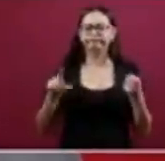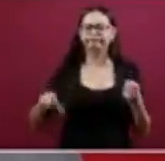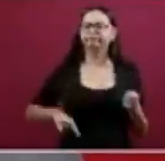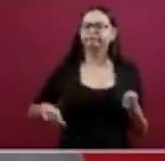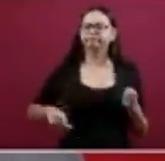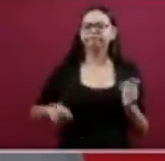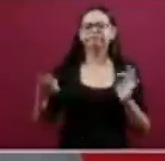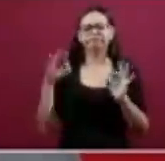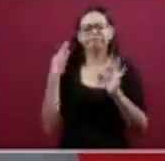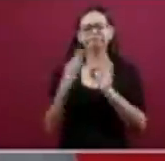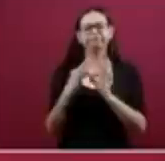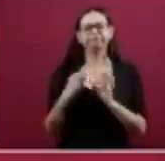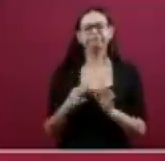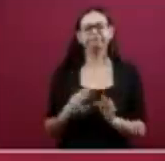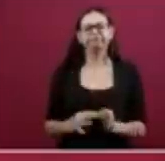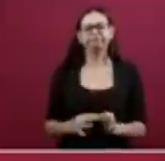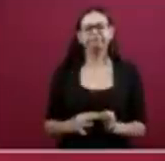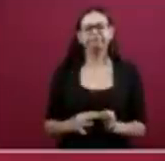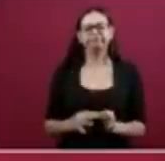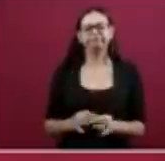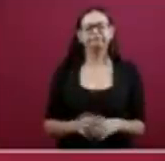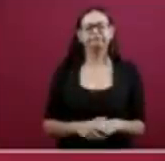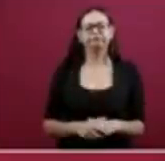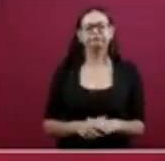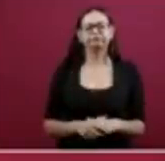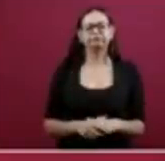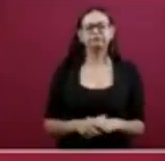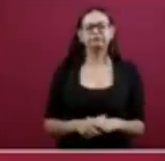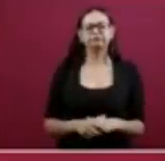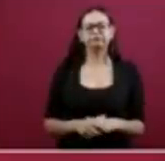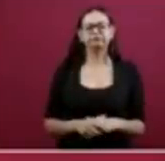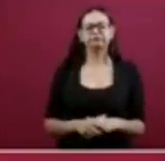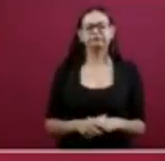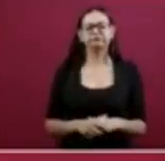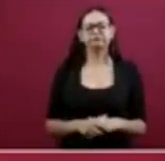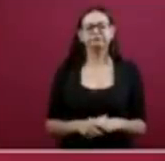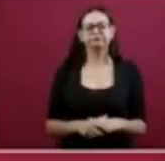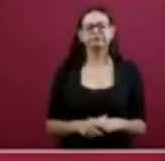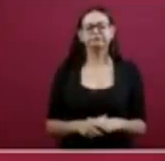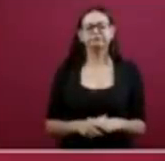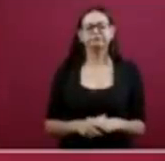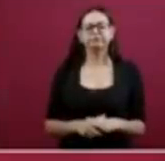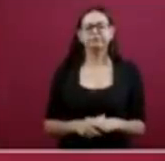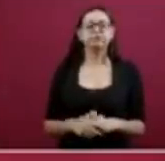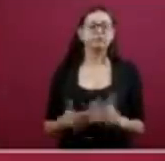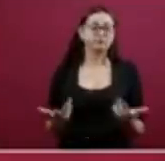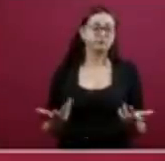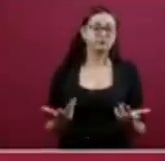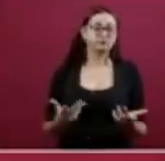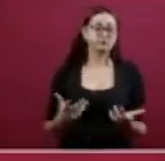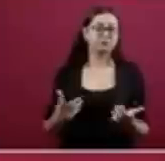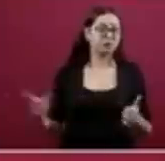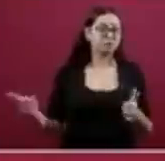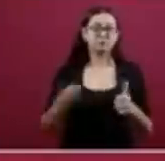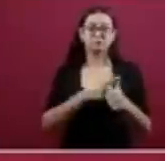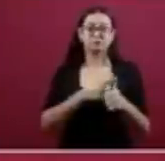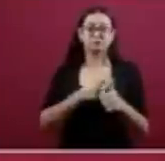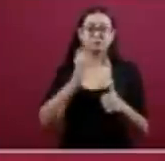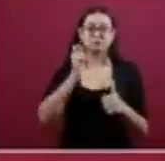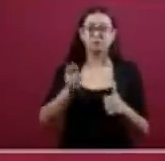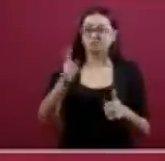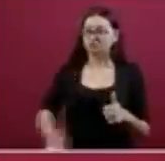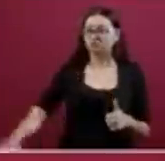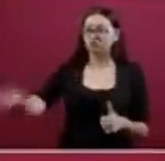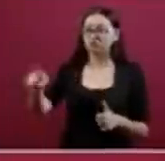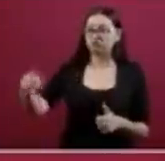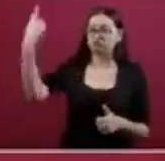cumplir con el criterio de mandar obedeciendo.